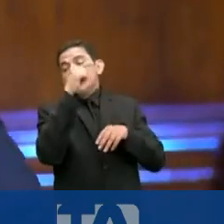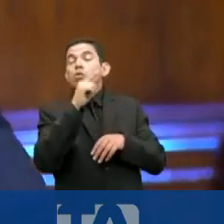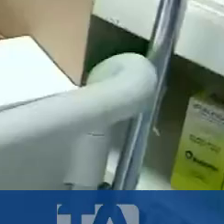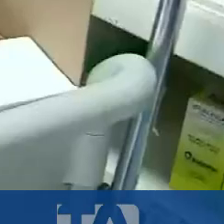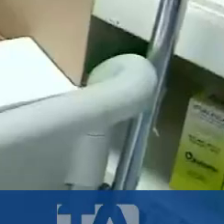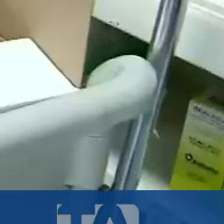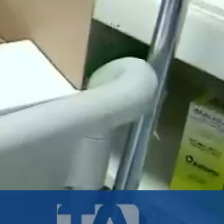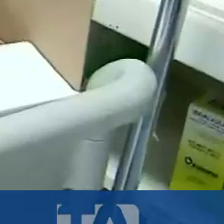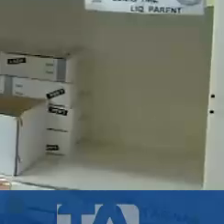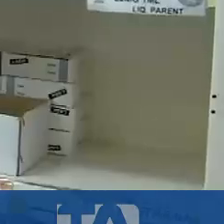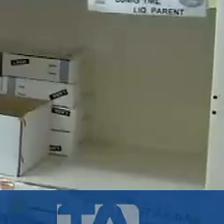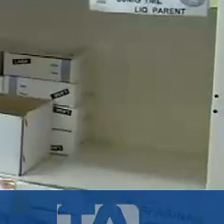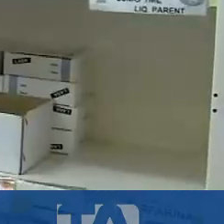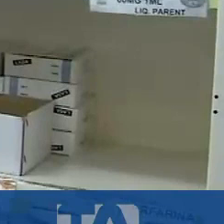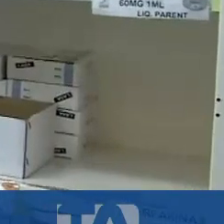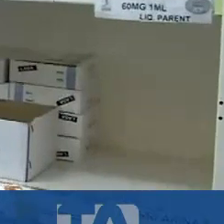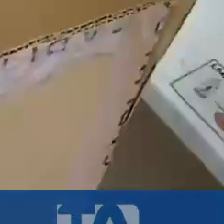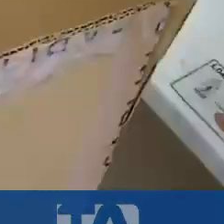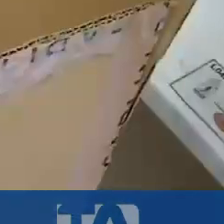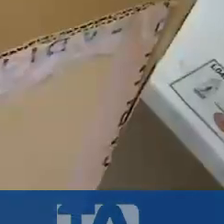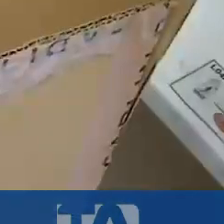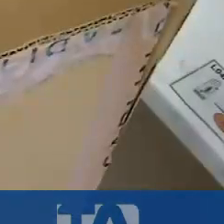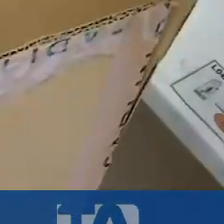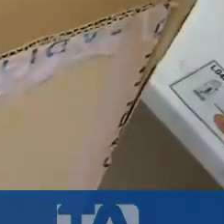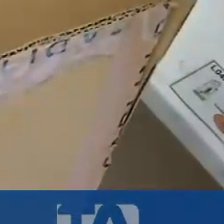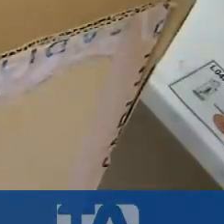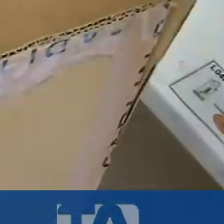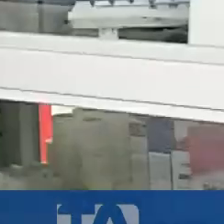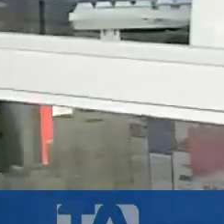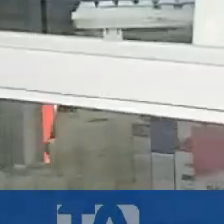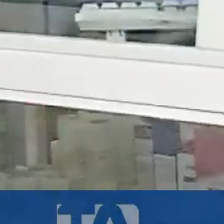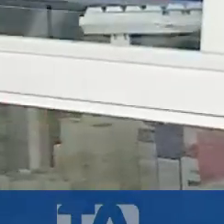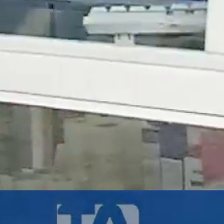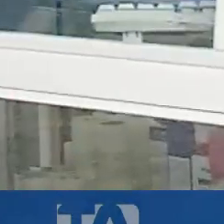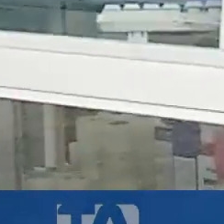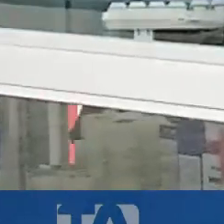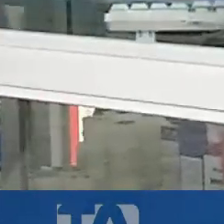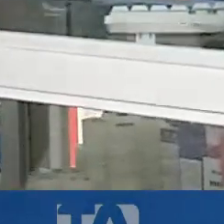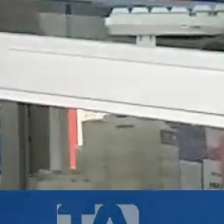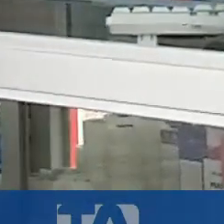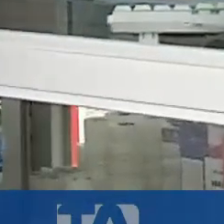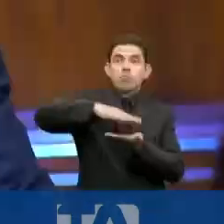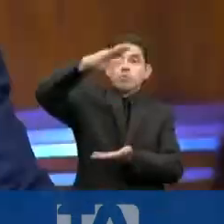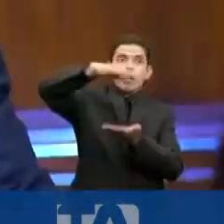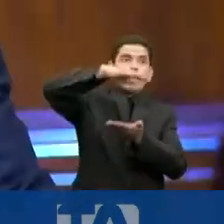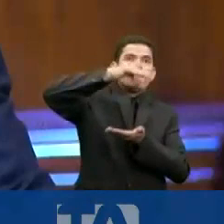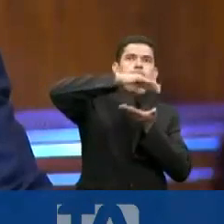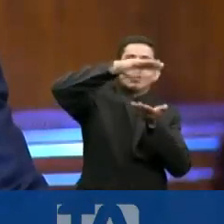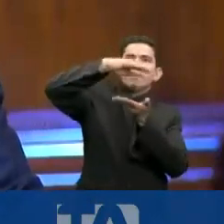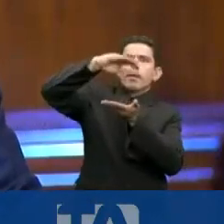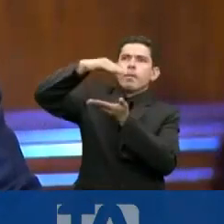realidad. No precisó fecha, pero aseguró que en pocos días estará listo el plan de externalización de farmacias. En